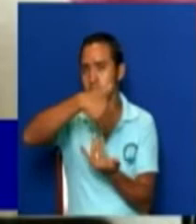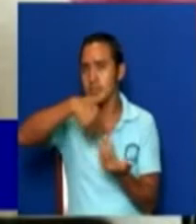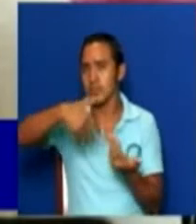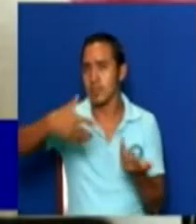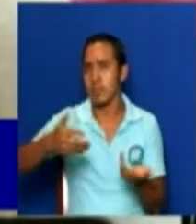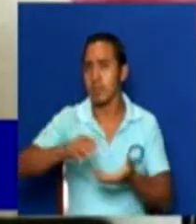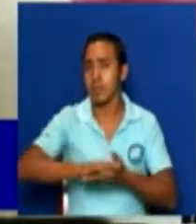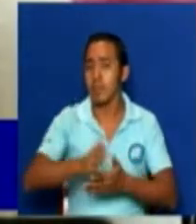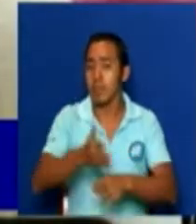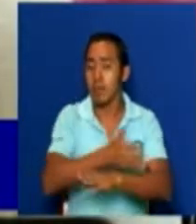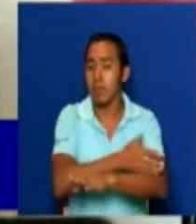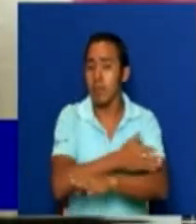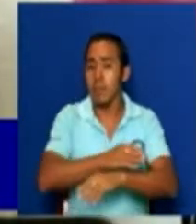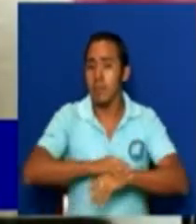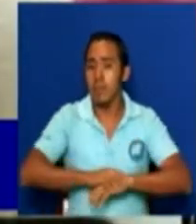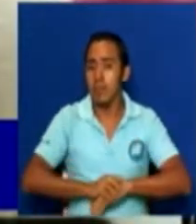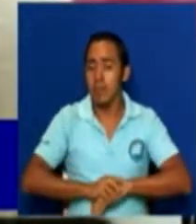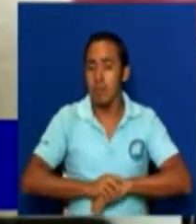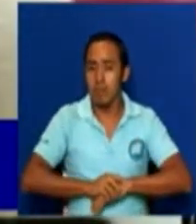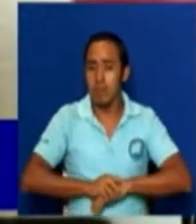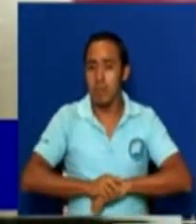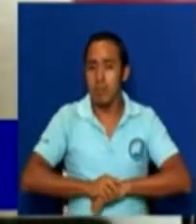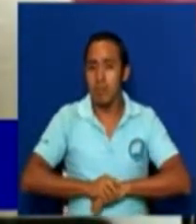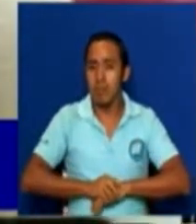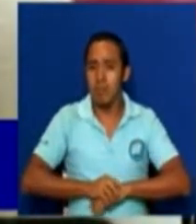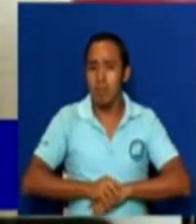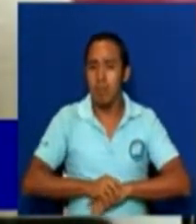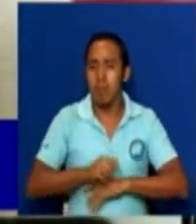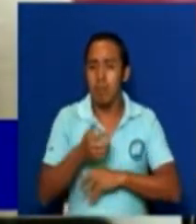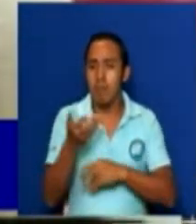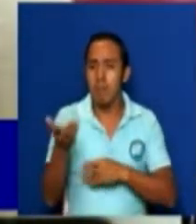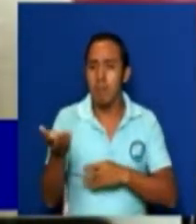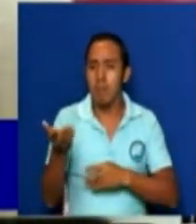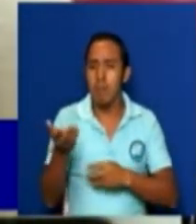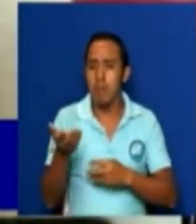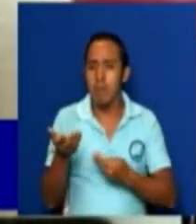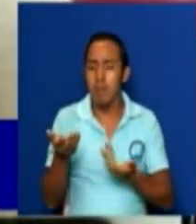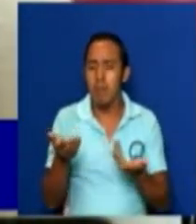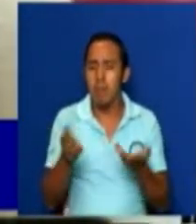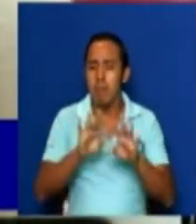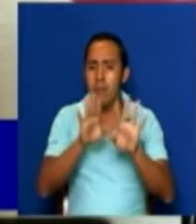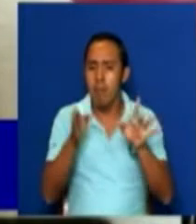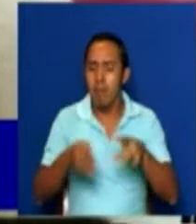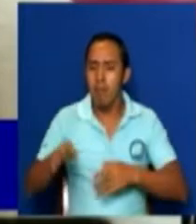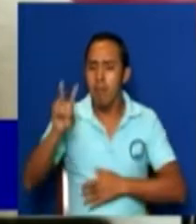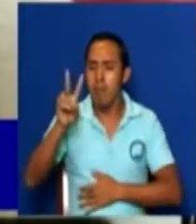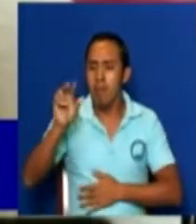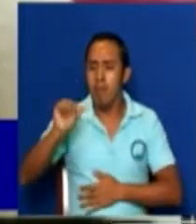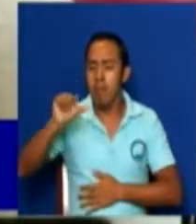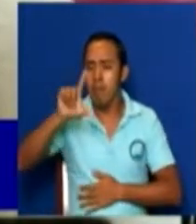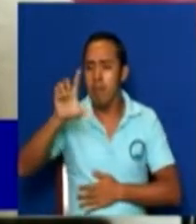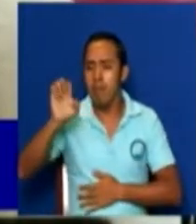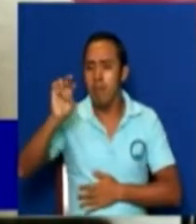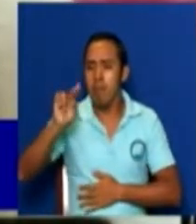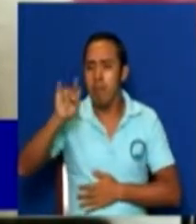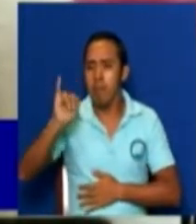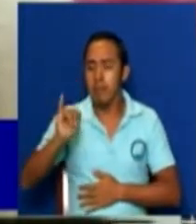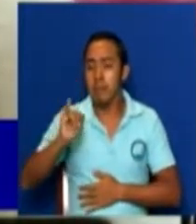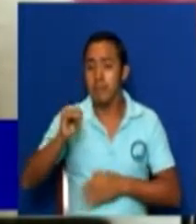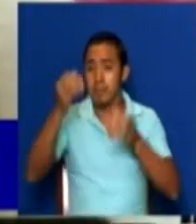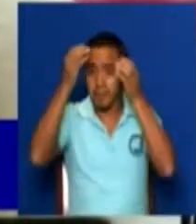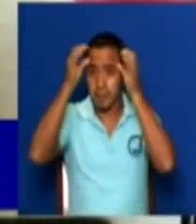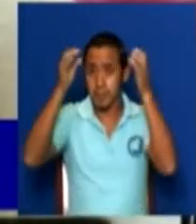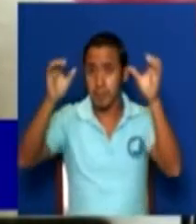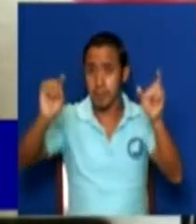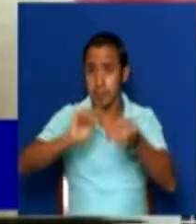con lo que decía nuestra estimable señora Valenti alrededor del cambio cultural.